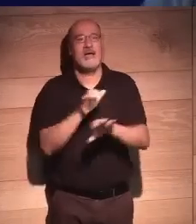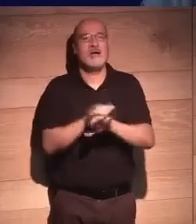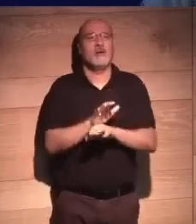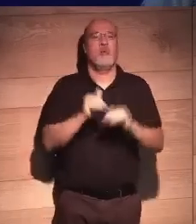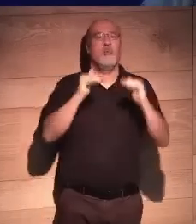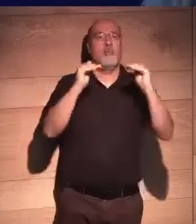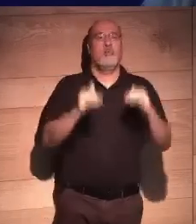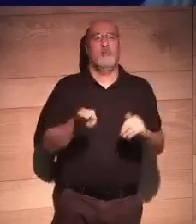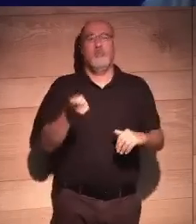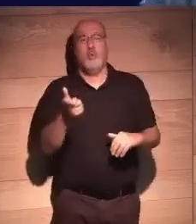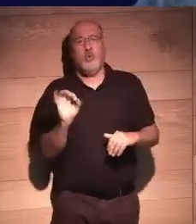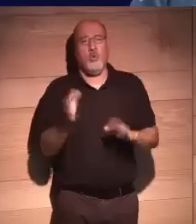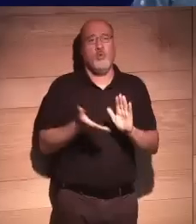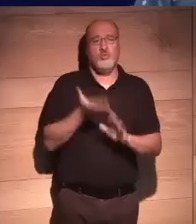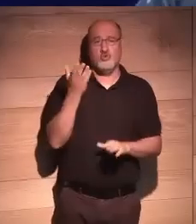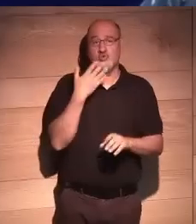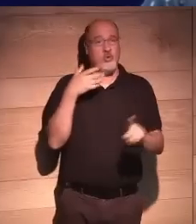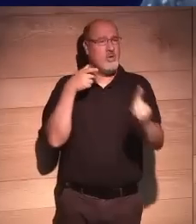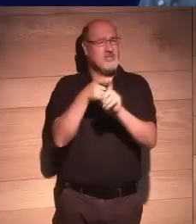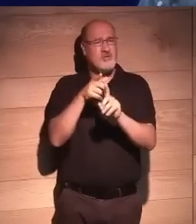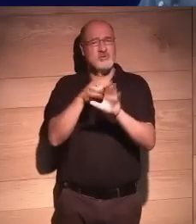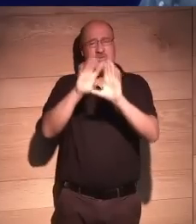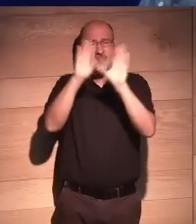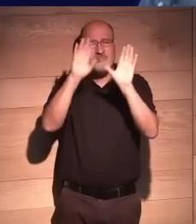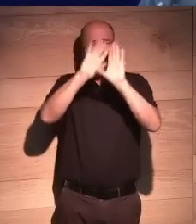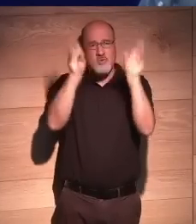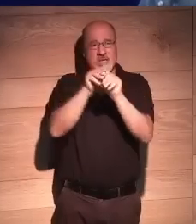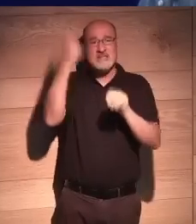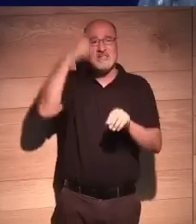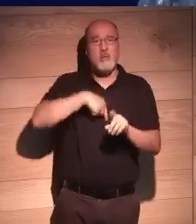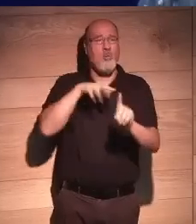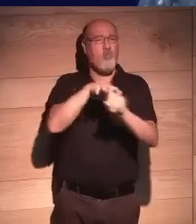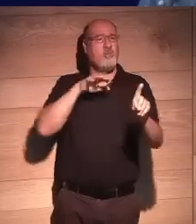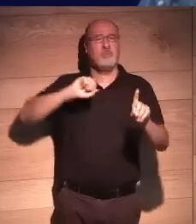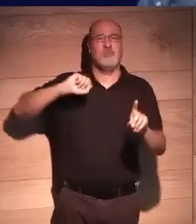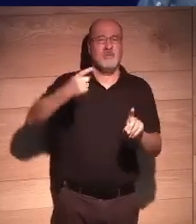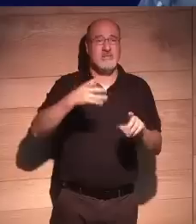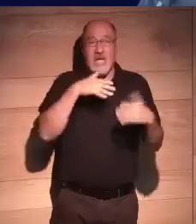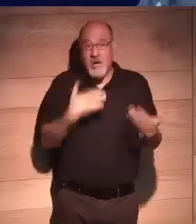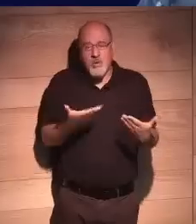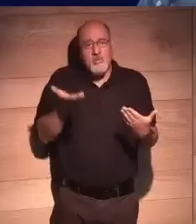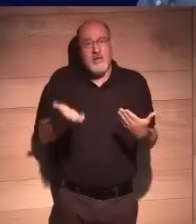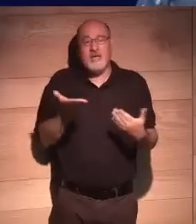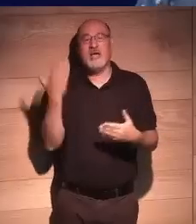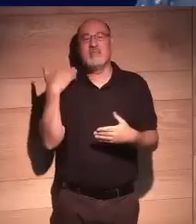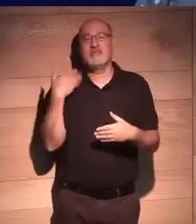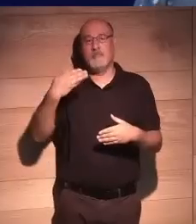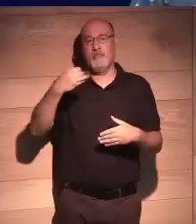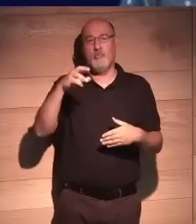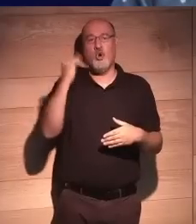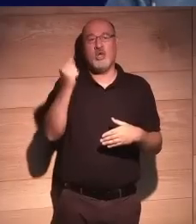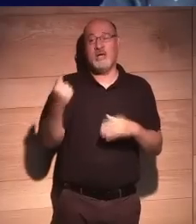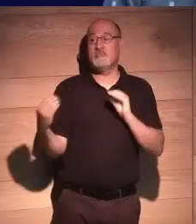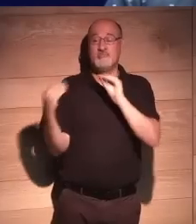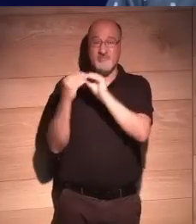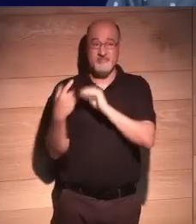día o nos reímos demasiado poco, ¿no? A mí me parece que la clave, por una parte, es lo que decía Borja. Yo tengo la